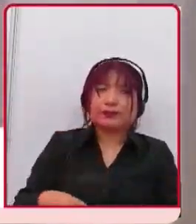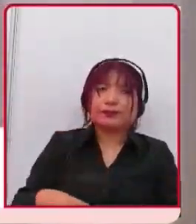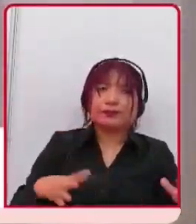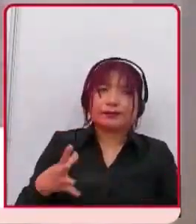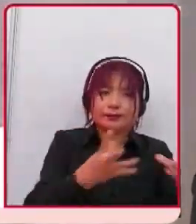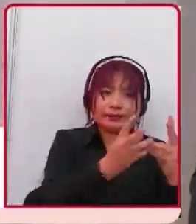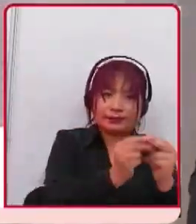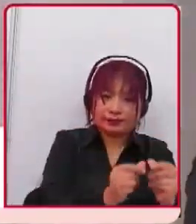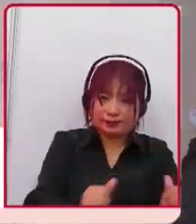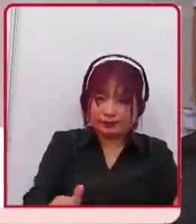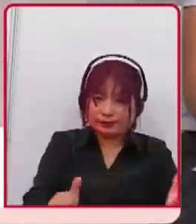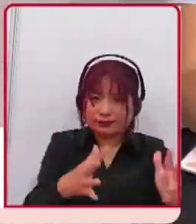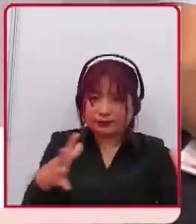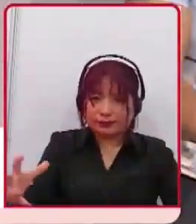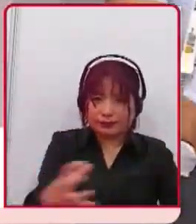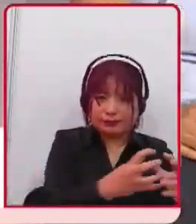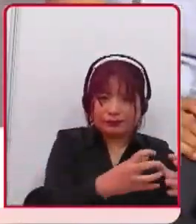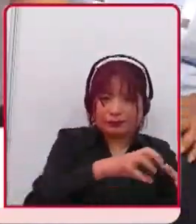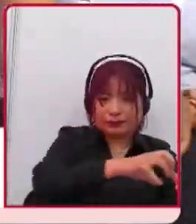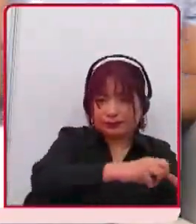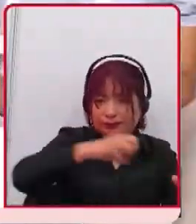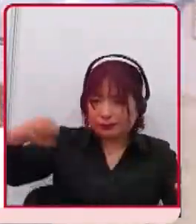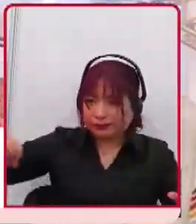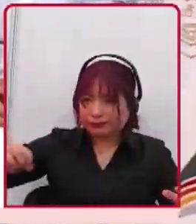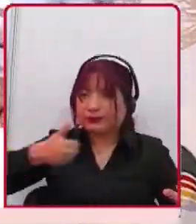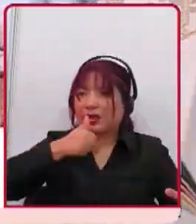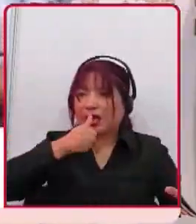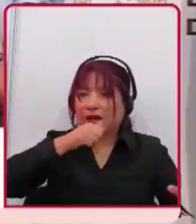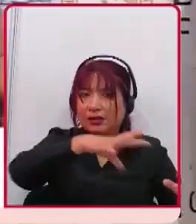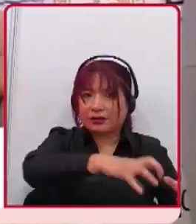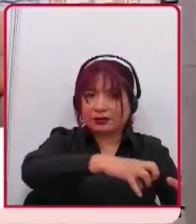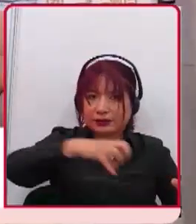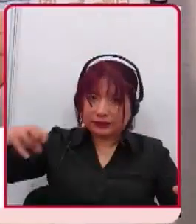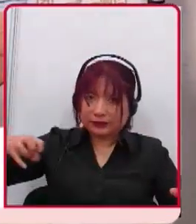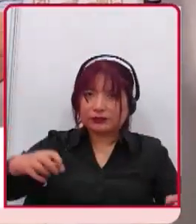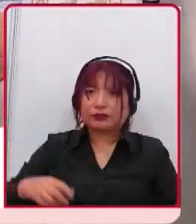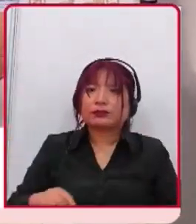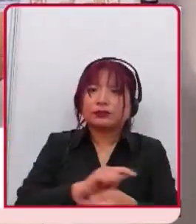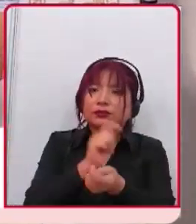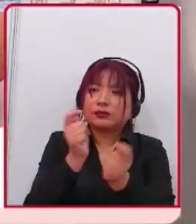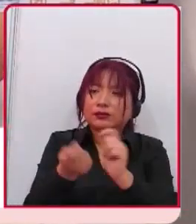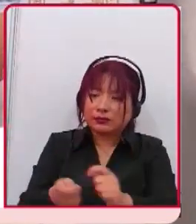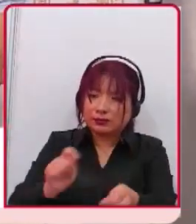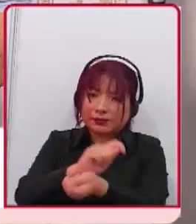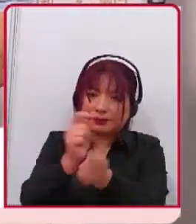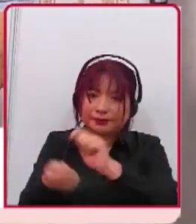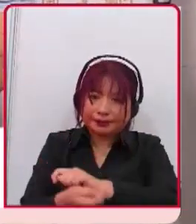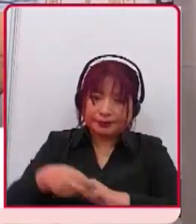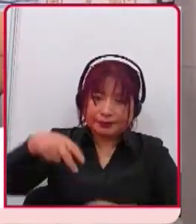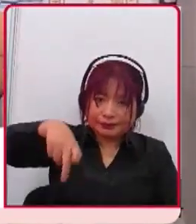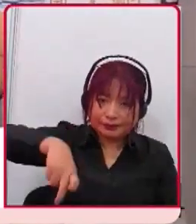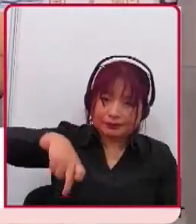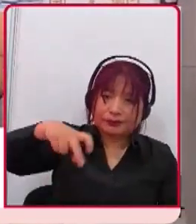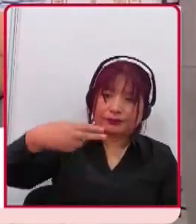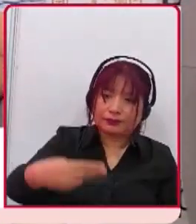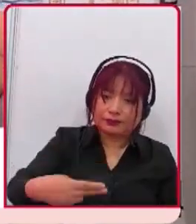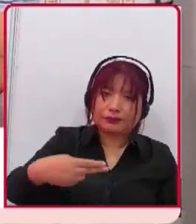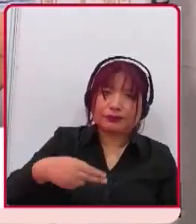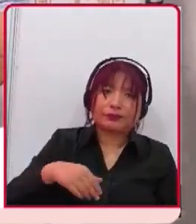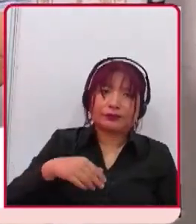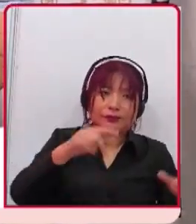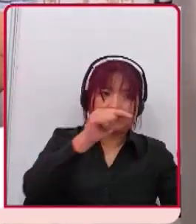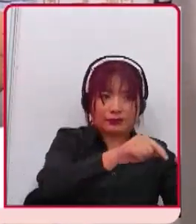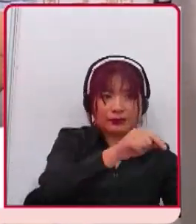generan con el CO2 en el sistema acuoso, cómo es que eso altera y condiciona que haya variantes en el pH de lo que es la